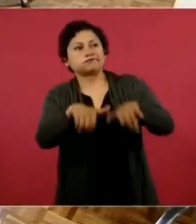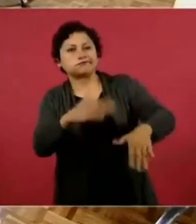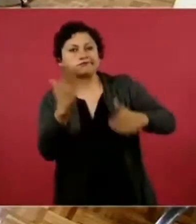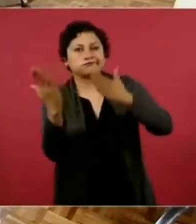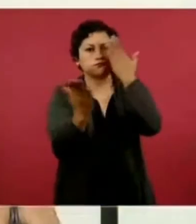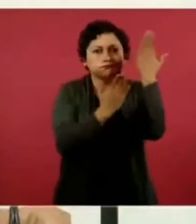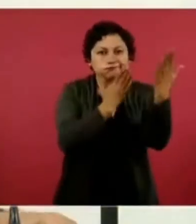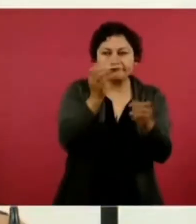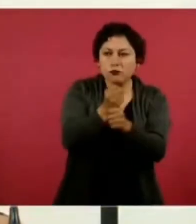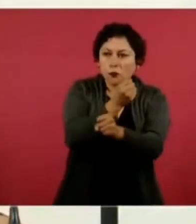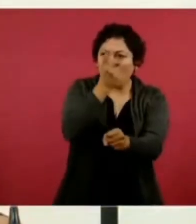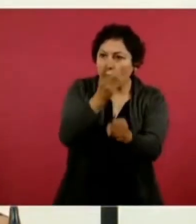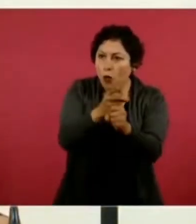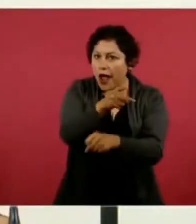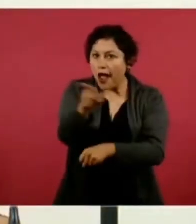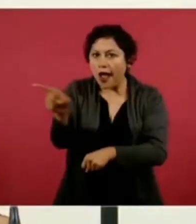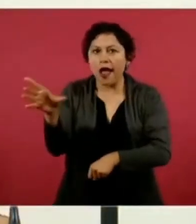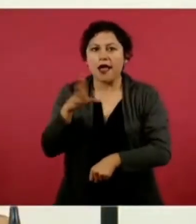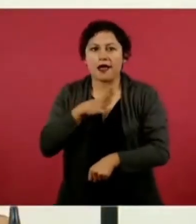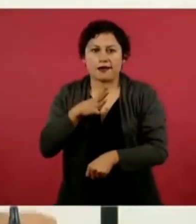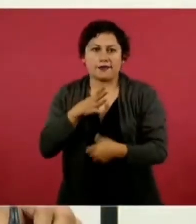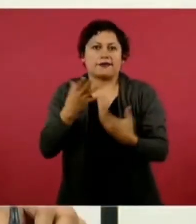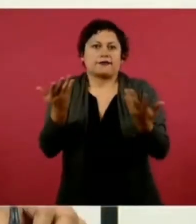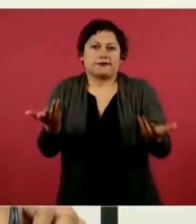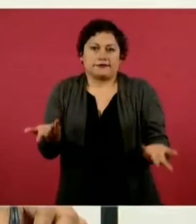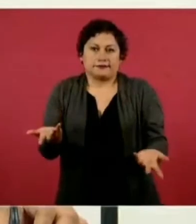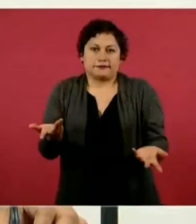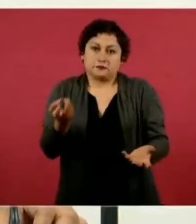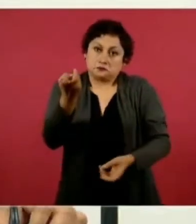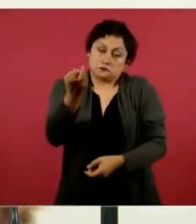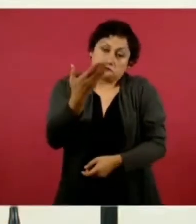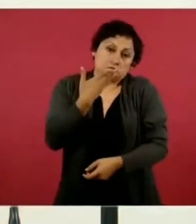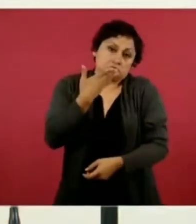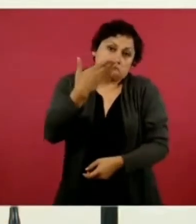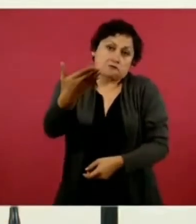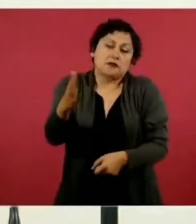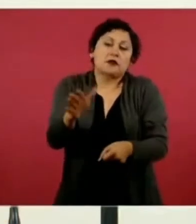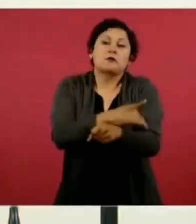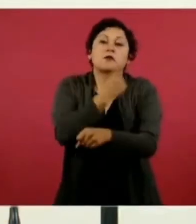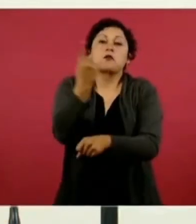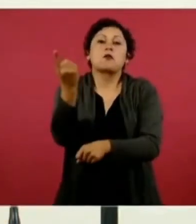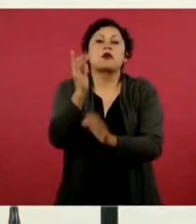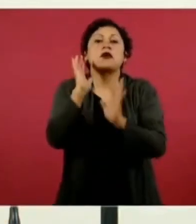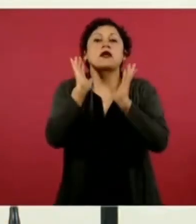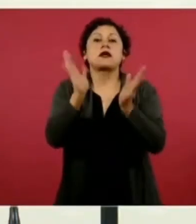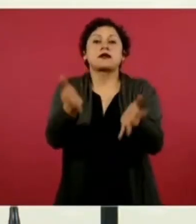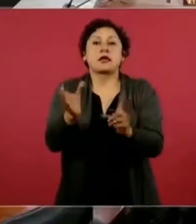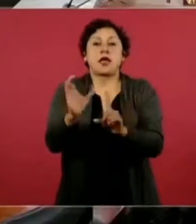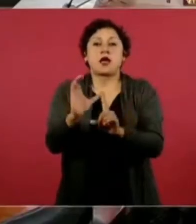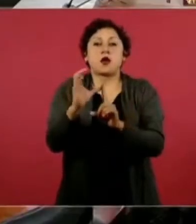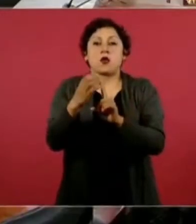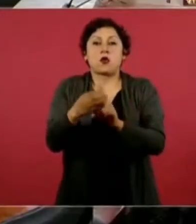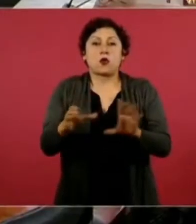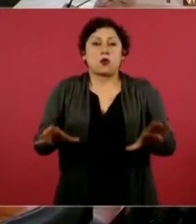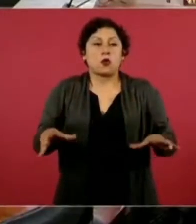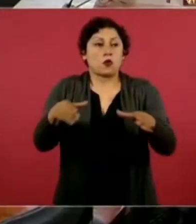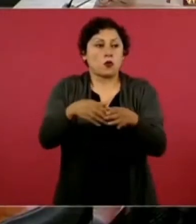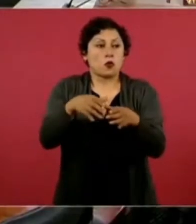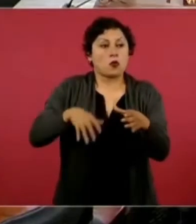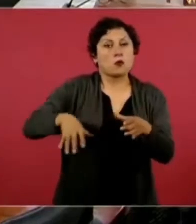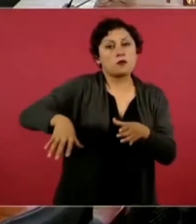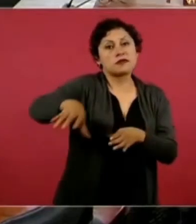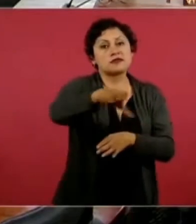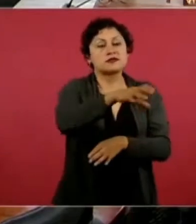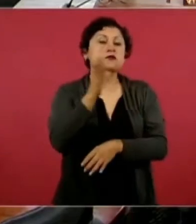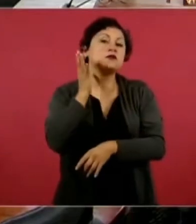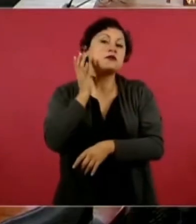que se aprobó en comisiones lo de los jóvenes construyendo el futuro, porque el que no